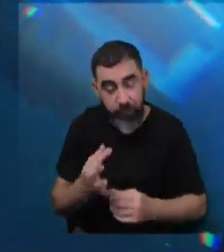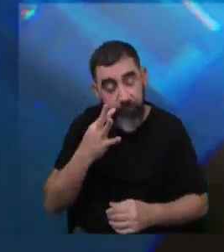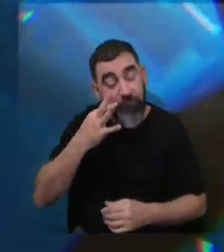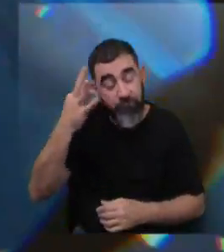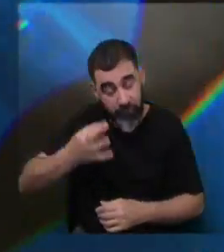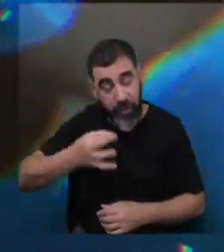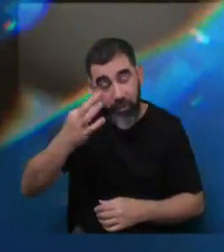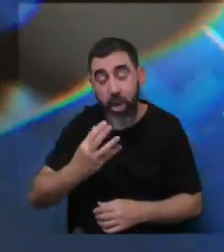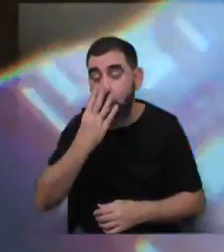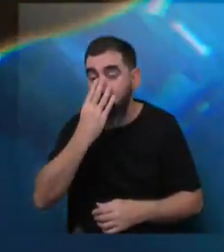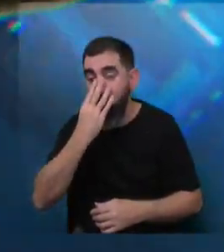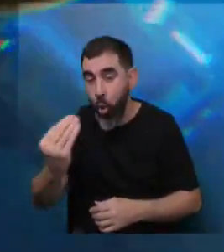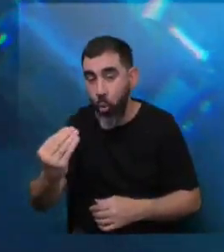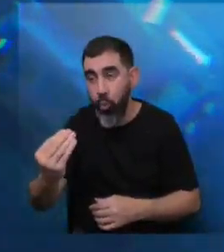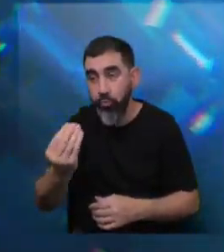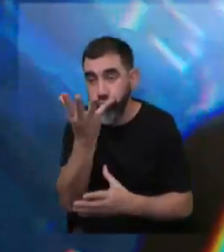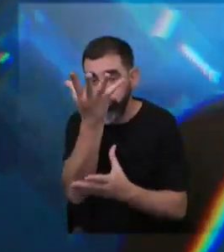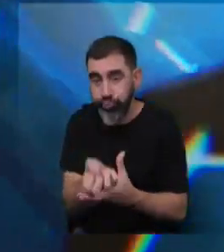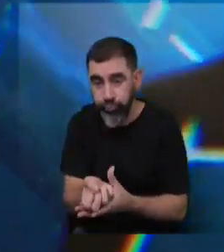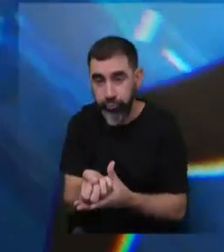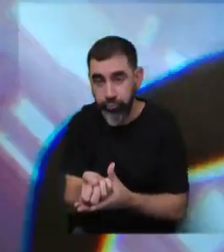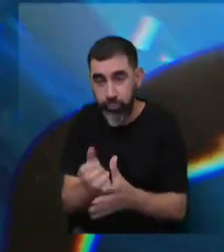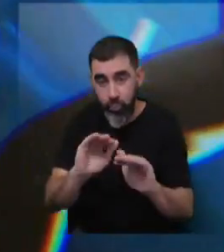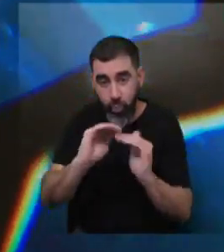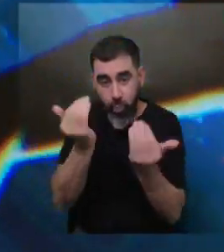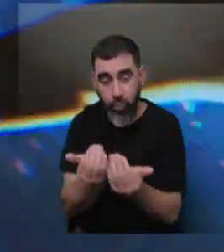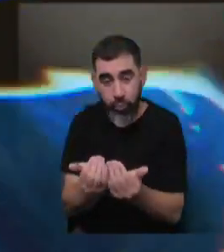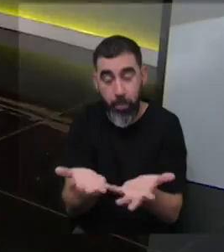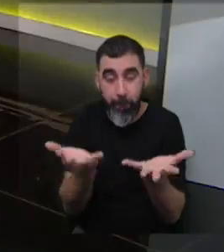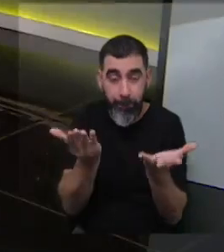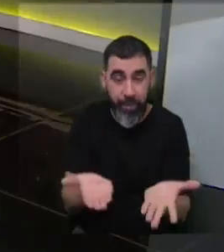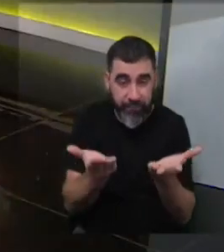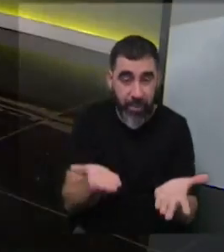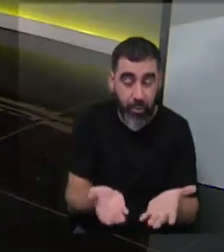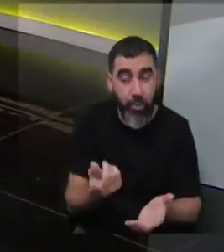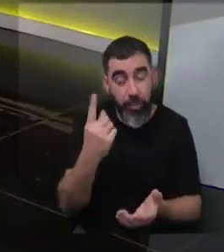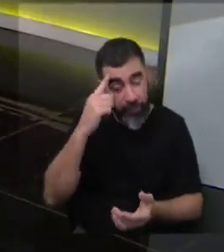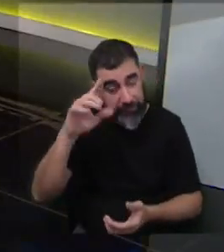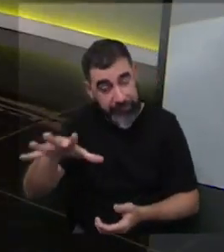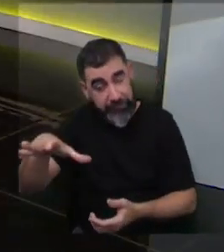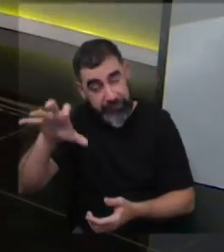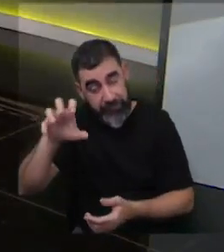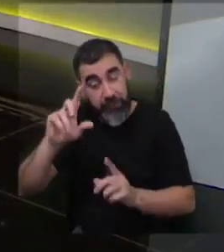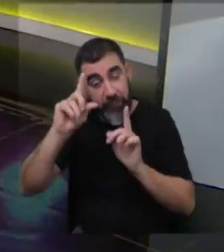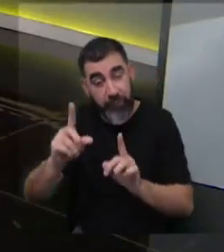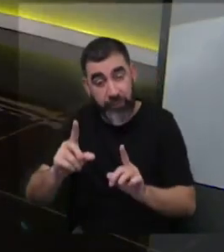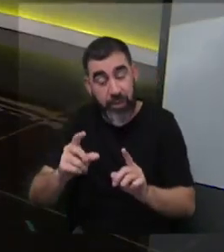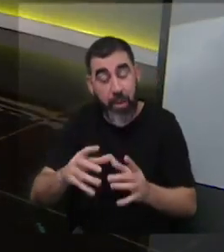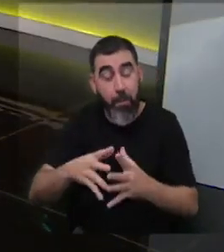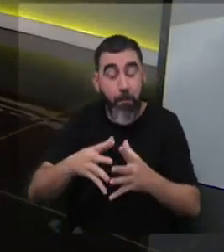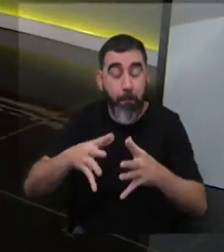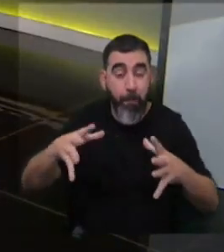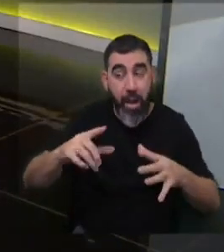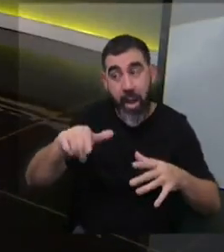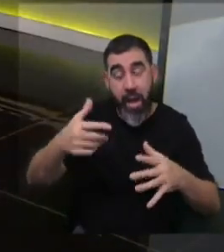que el lobo está más atraído hacia el centro de la Tierra por su masa gravitatoria, pero ¿se acuerdan que también tiene más masa inercial y para